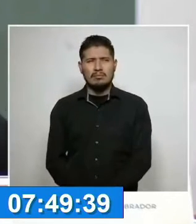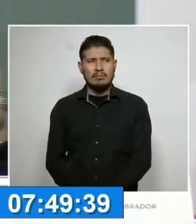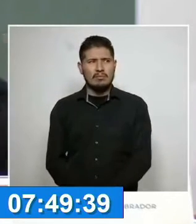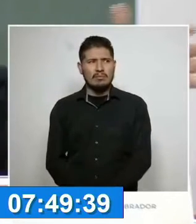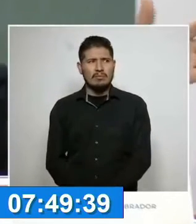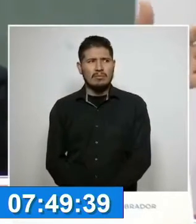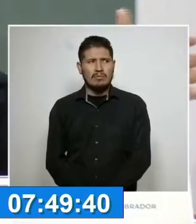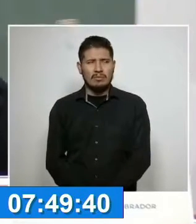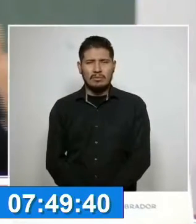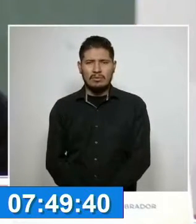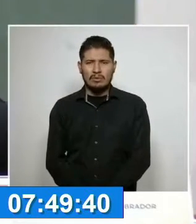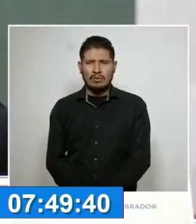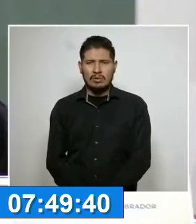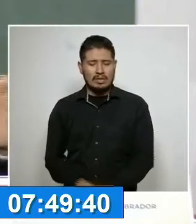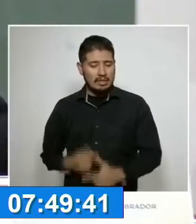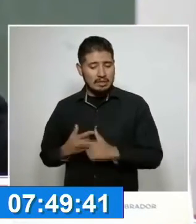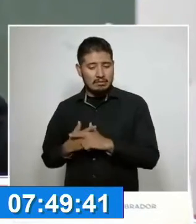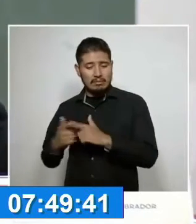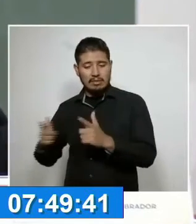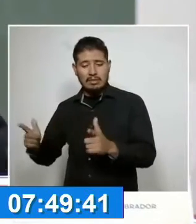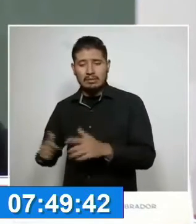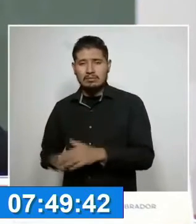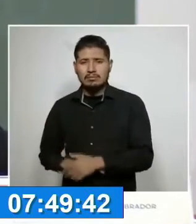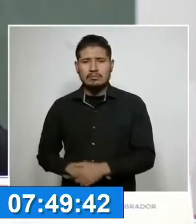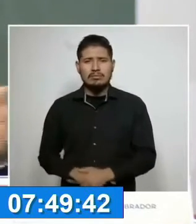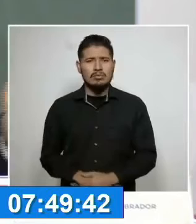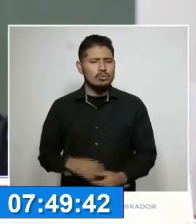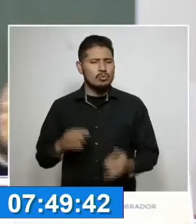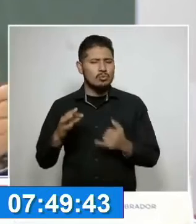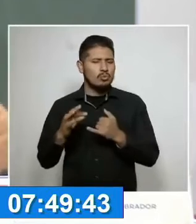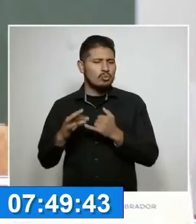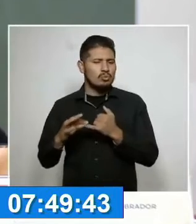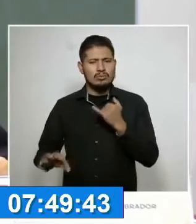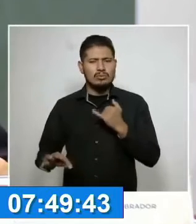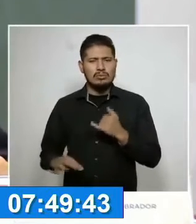durante el periodo neoliberal, en los últimos